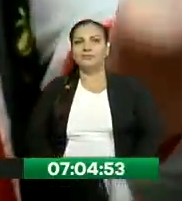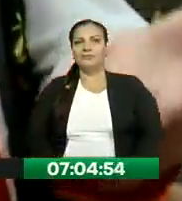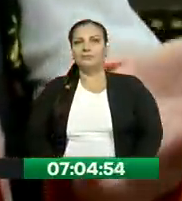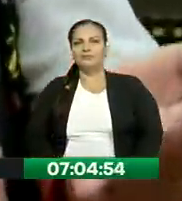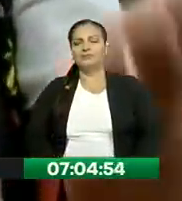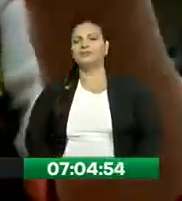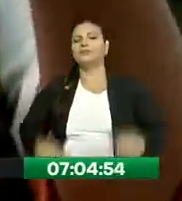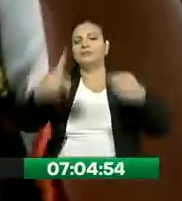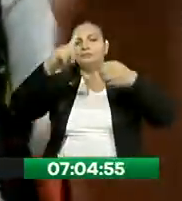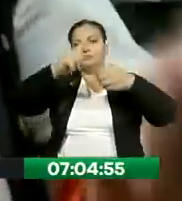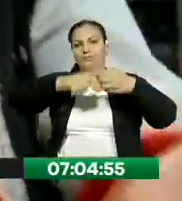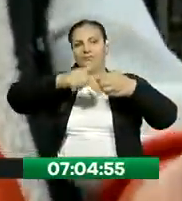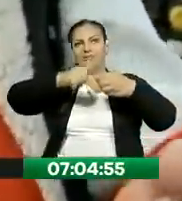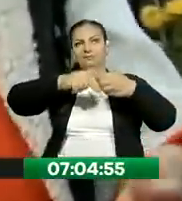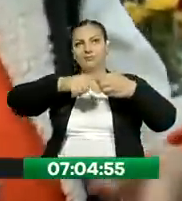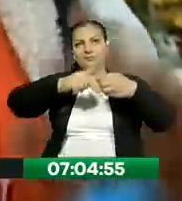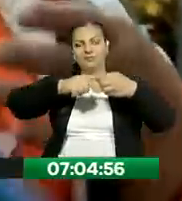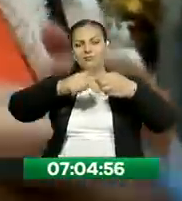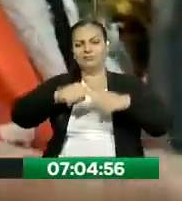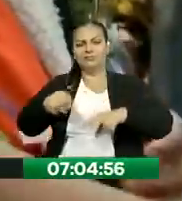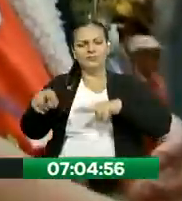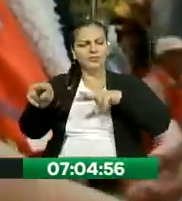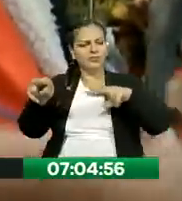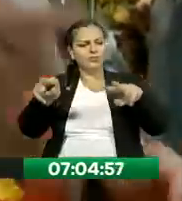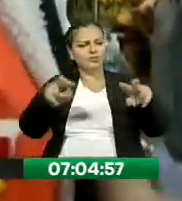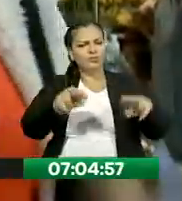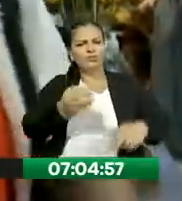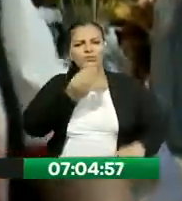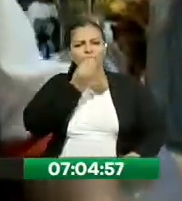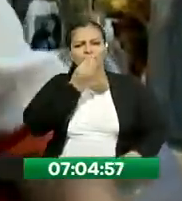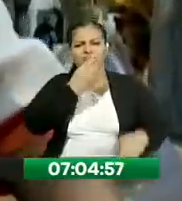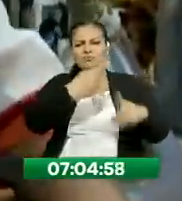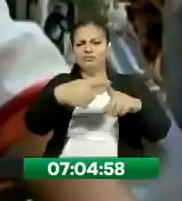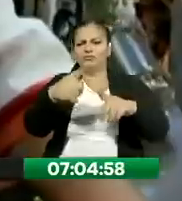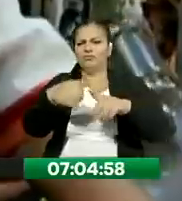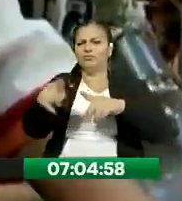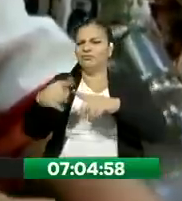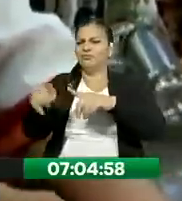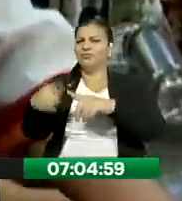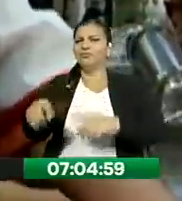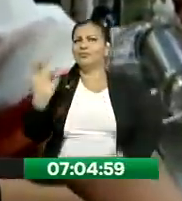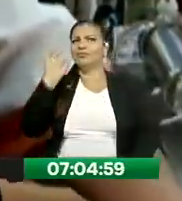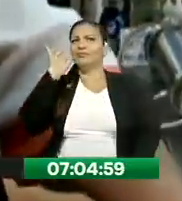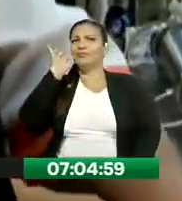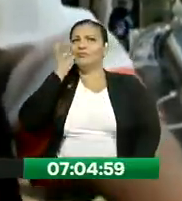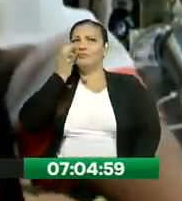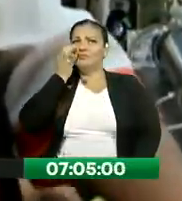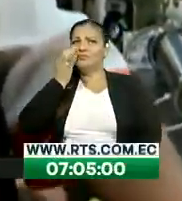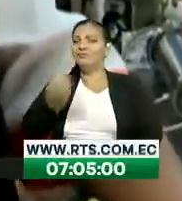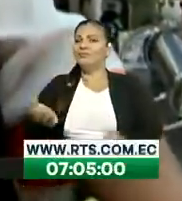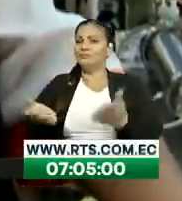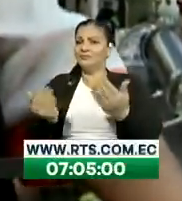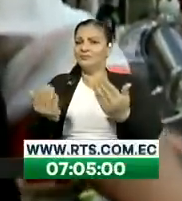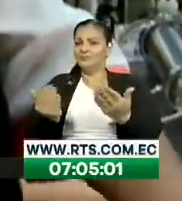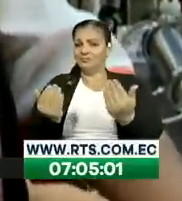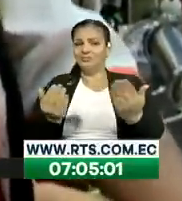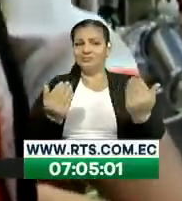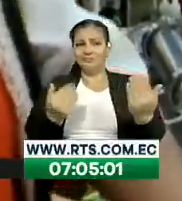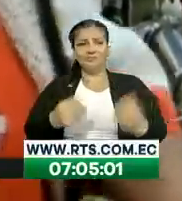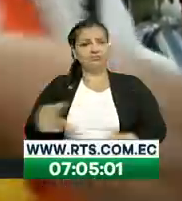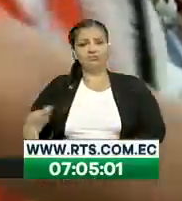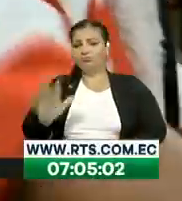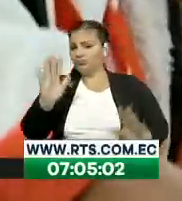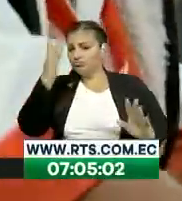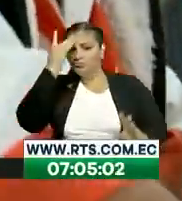le va, preciosito? ¿De qué le atiendo, mi rey? Hay de morita, de coco, un morocón, mi amor, un sambier de papita, lo que desee,